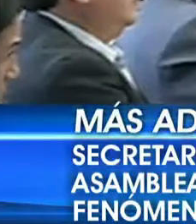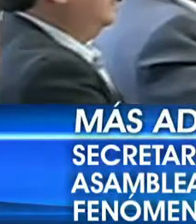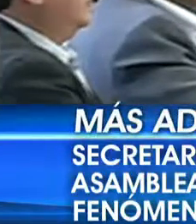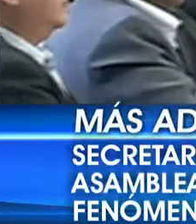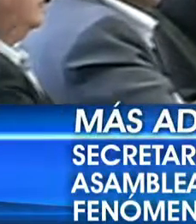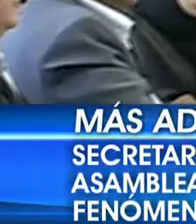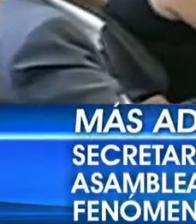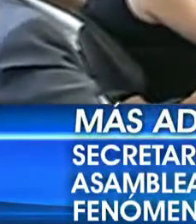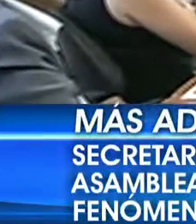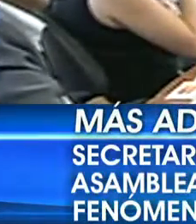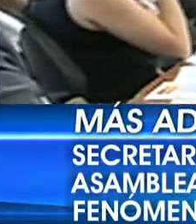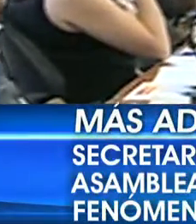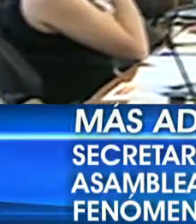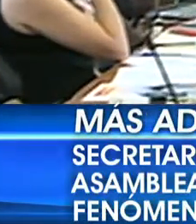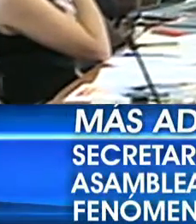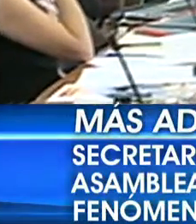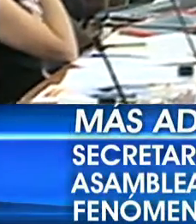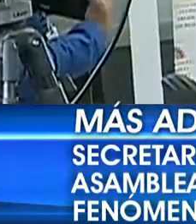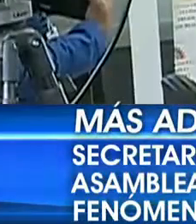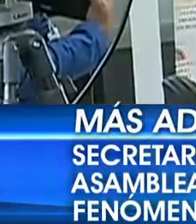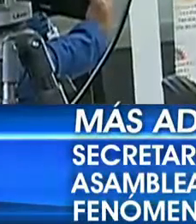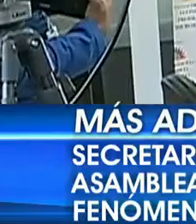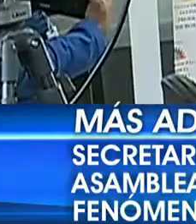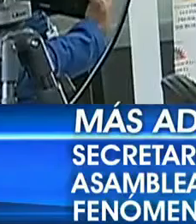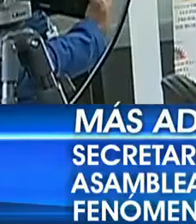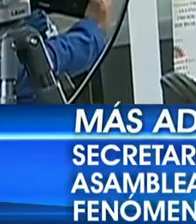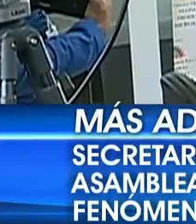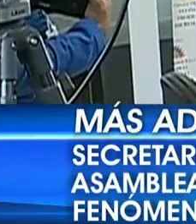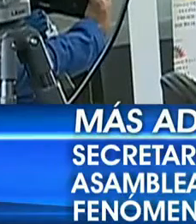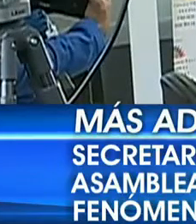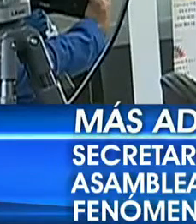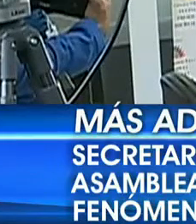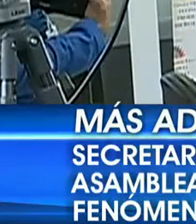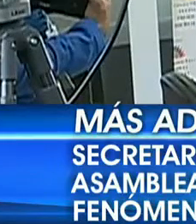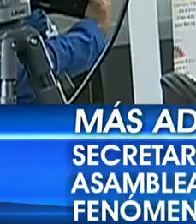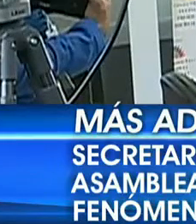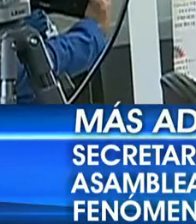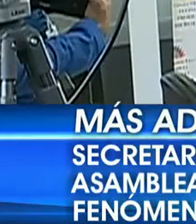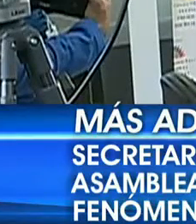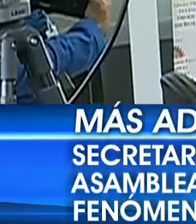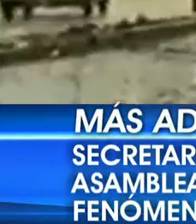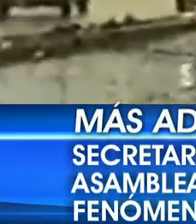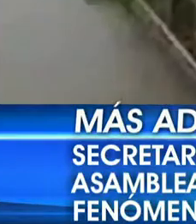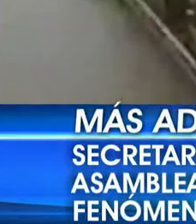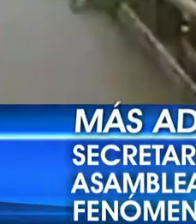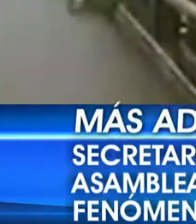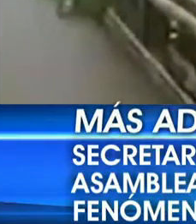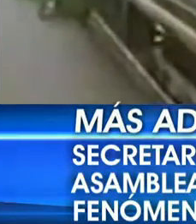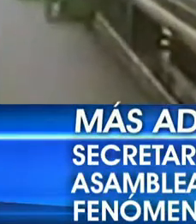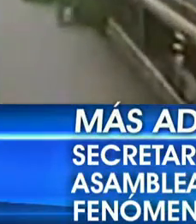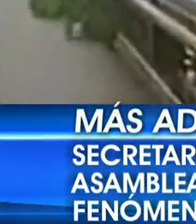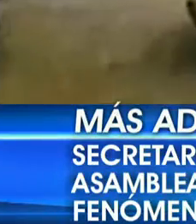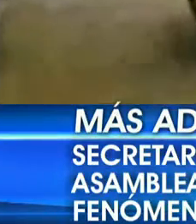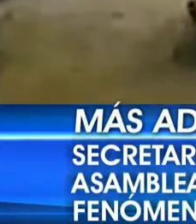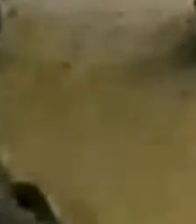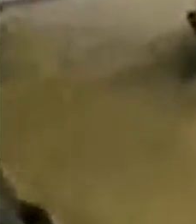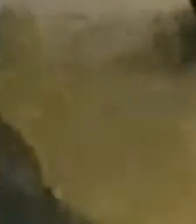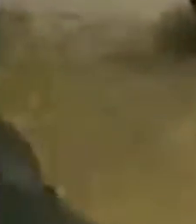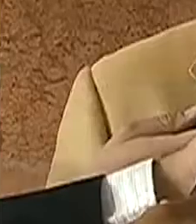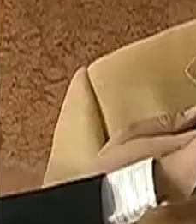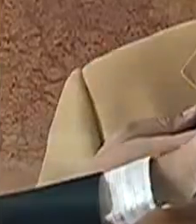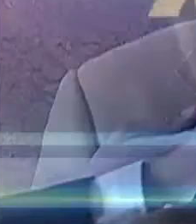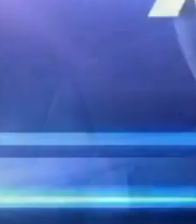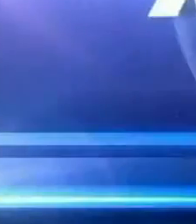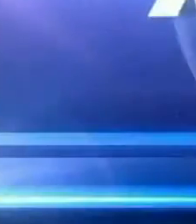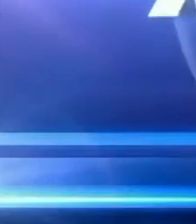legisladores sobre los planes de contingencia ante la posible erupción del volcán Cotopaxi. Los detalles cuando regresemos aquí en La Noticia.